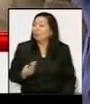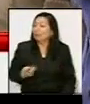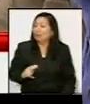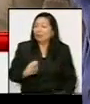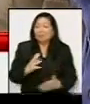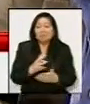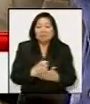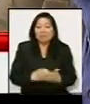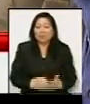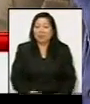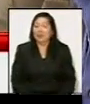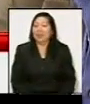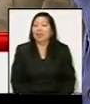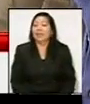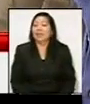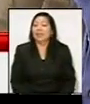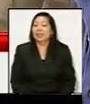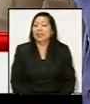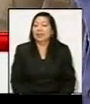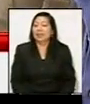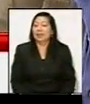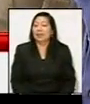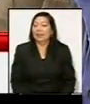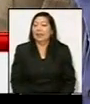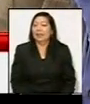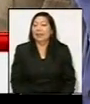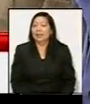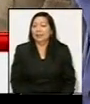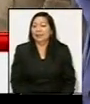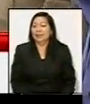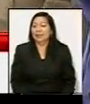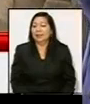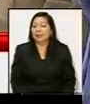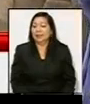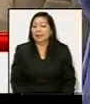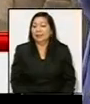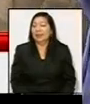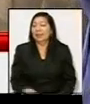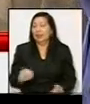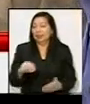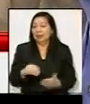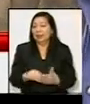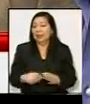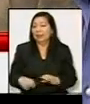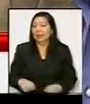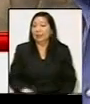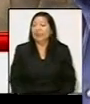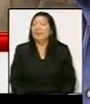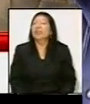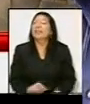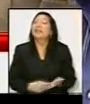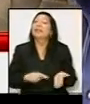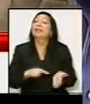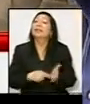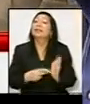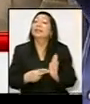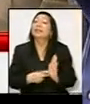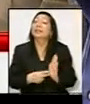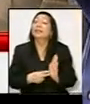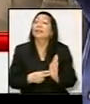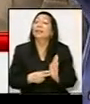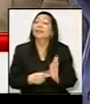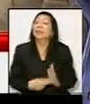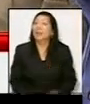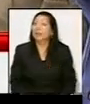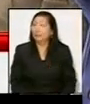ni reducir los hechos considerados ese es el agregado que se está haciendo qué quiere decir no alguna